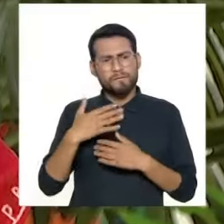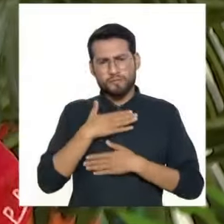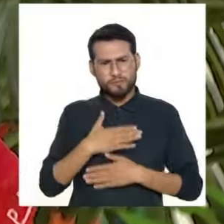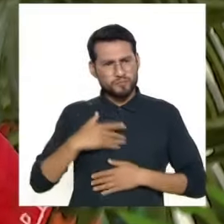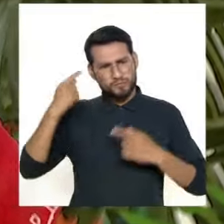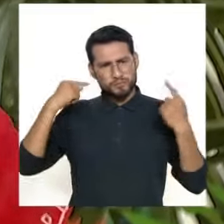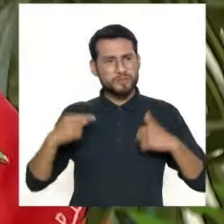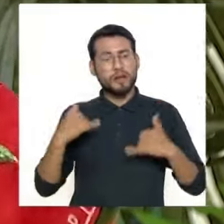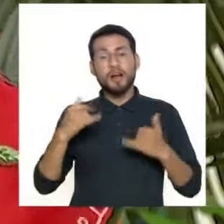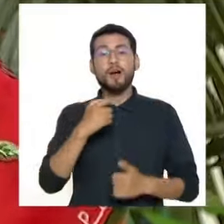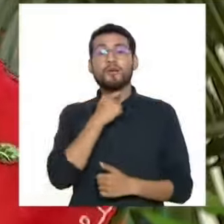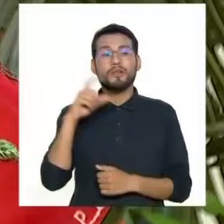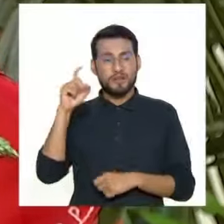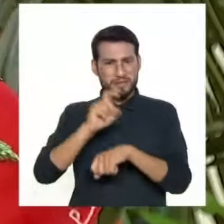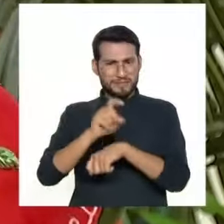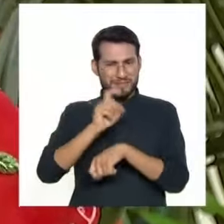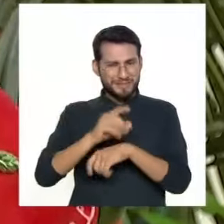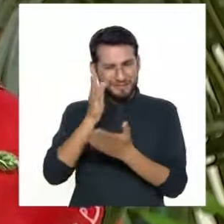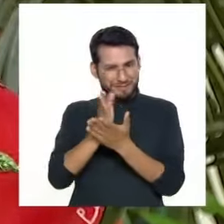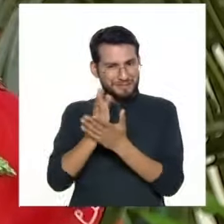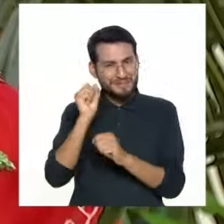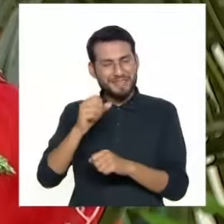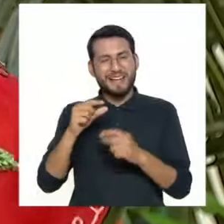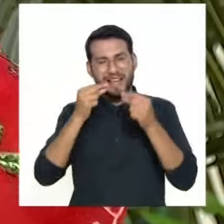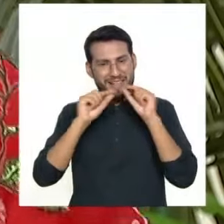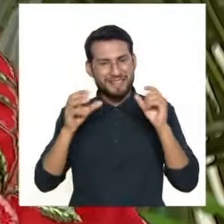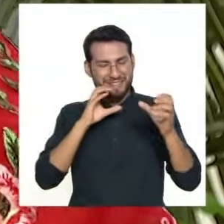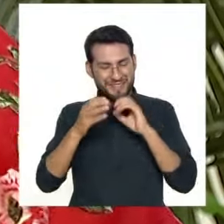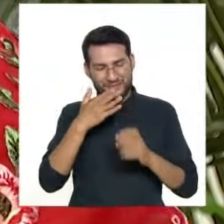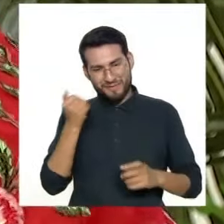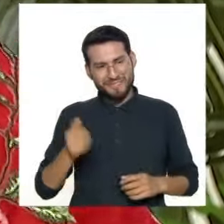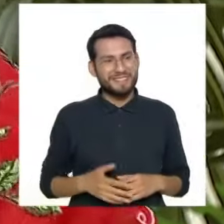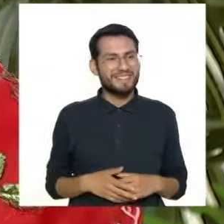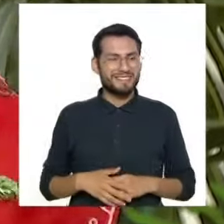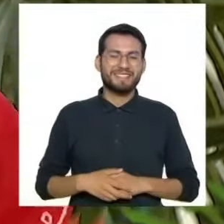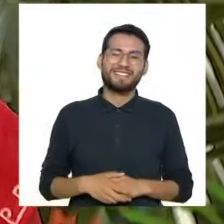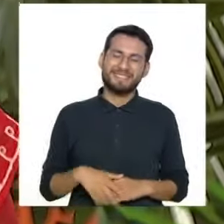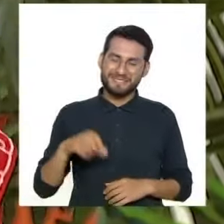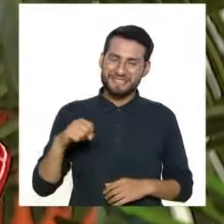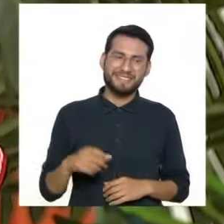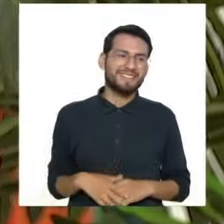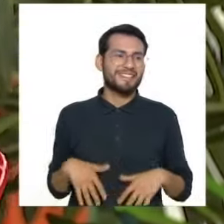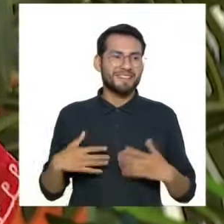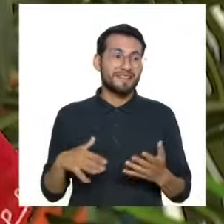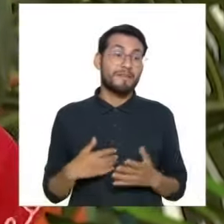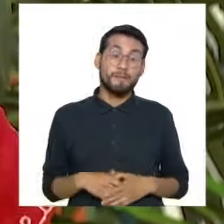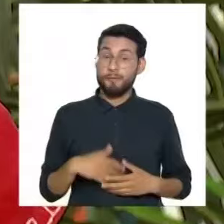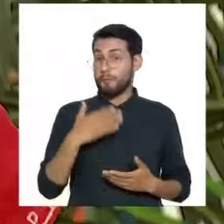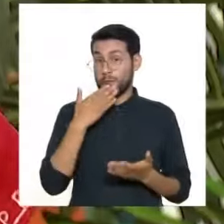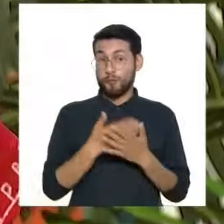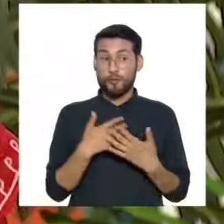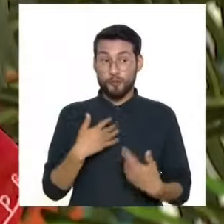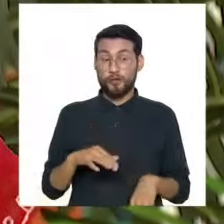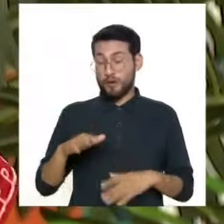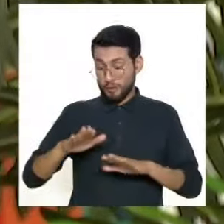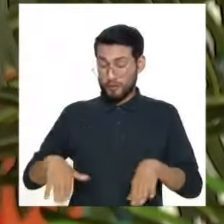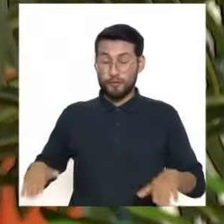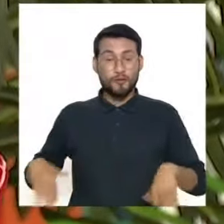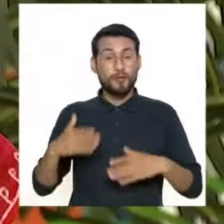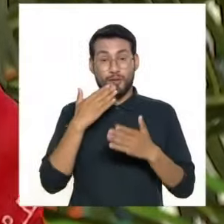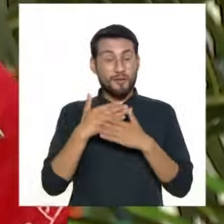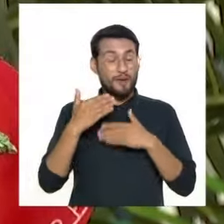cuerpo ahora que su abuelo tiene que enseñarle así para que pueda comunicarse mejor más fluido Sí la verdad que es un viaje los niños son